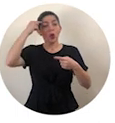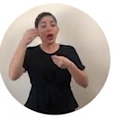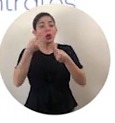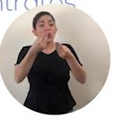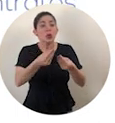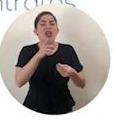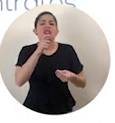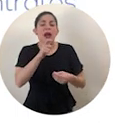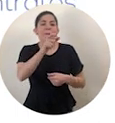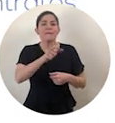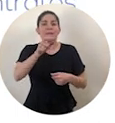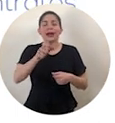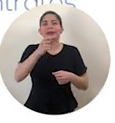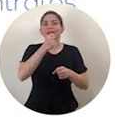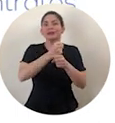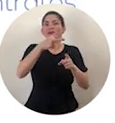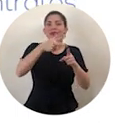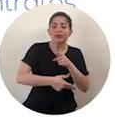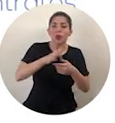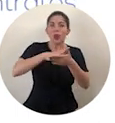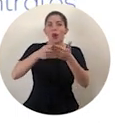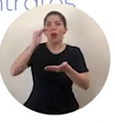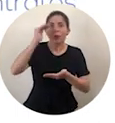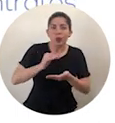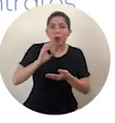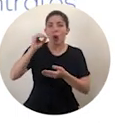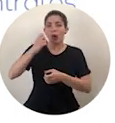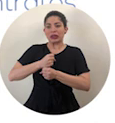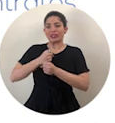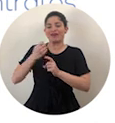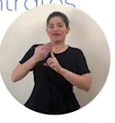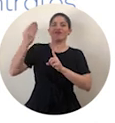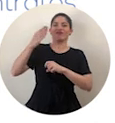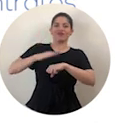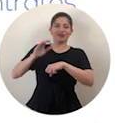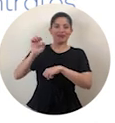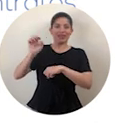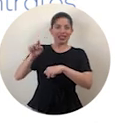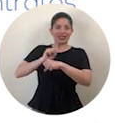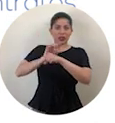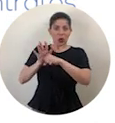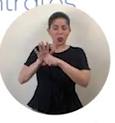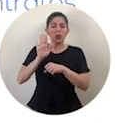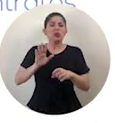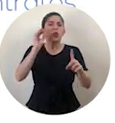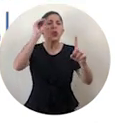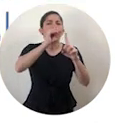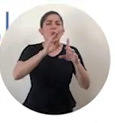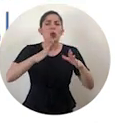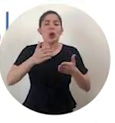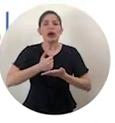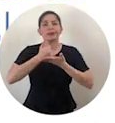que perdieron su empleo, se les redujo la jornada o están siendo afectadas laboralmente por la emergencia sanitaria. Su fin es dar un